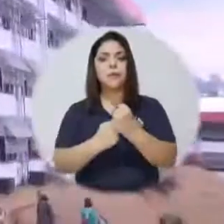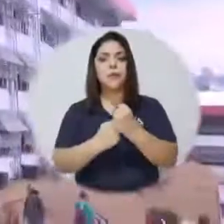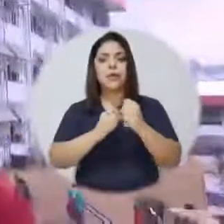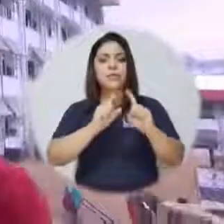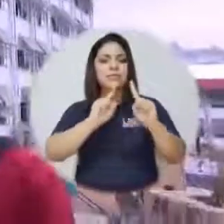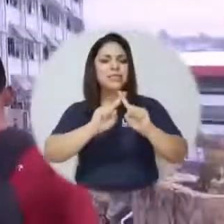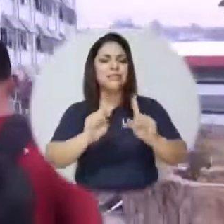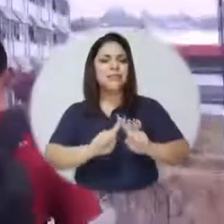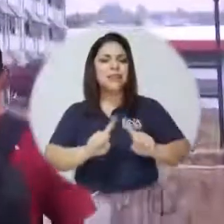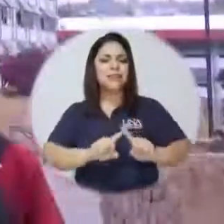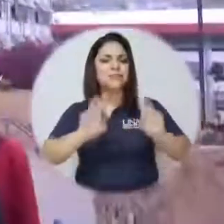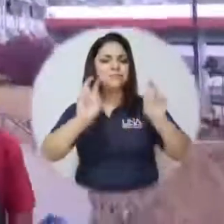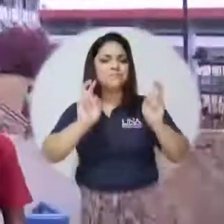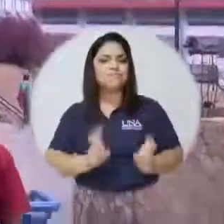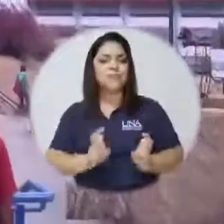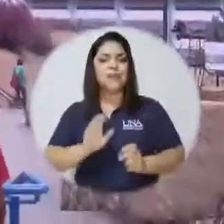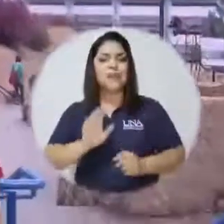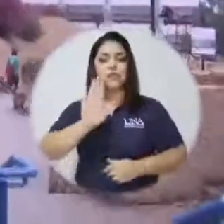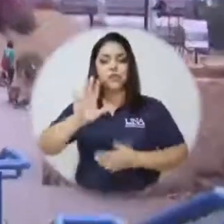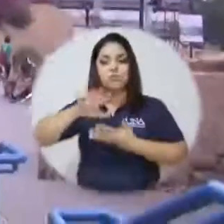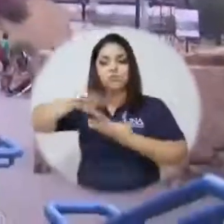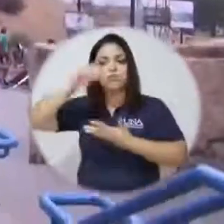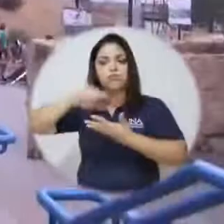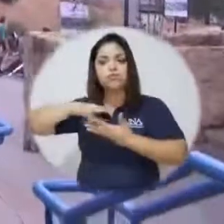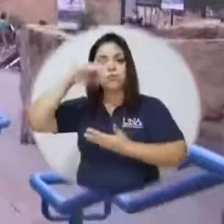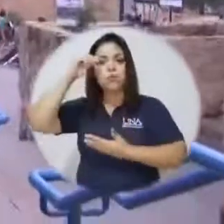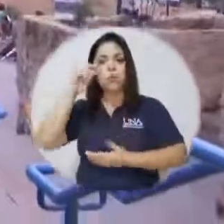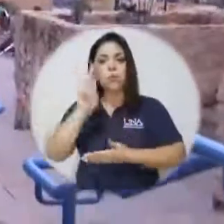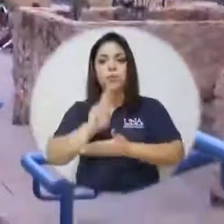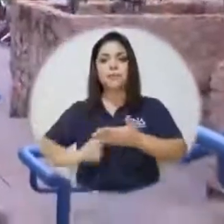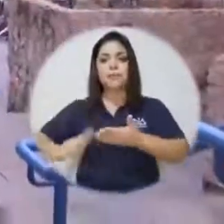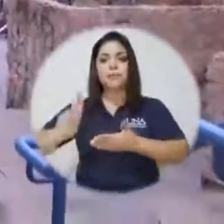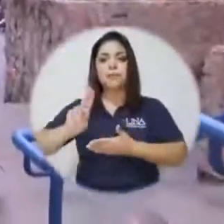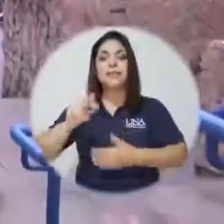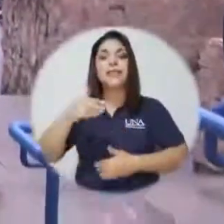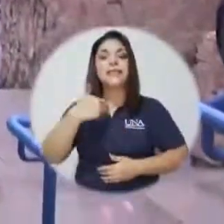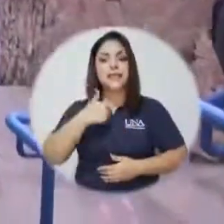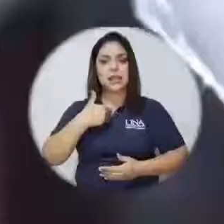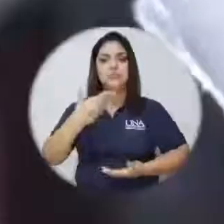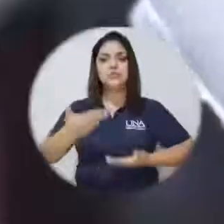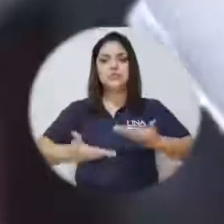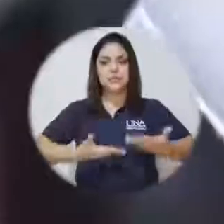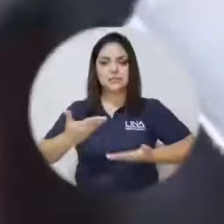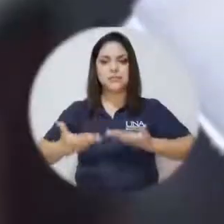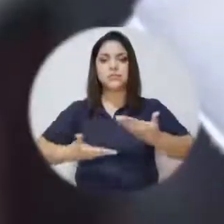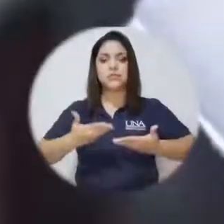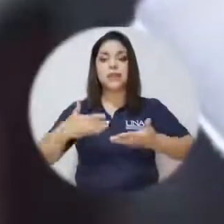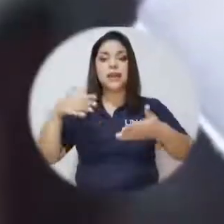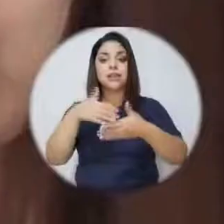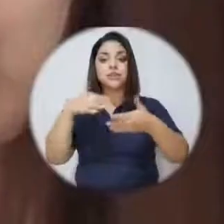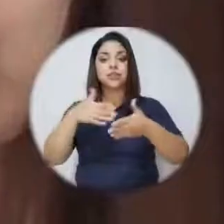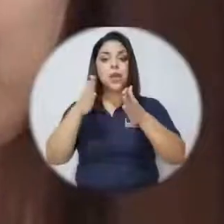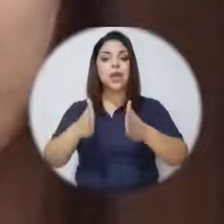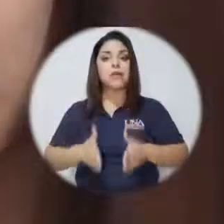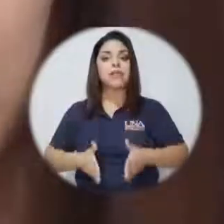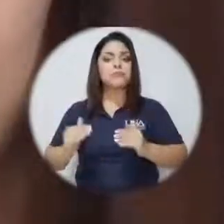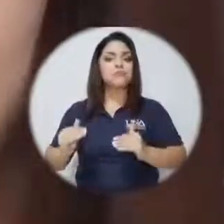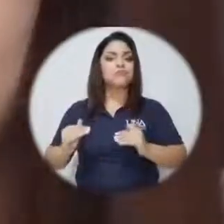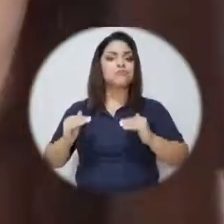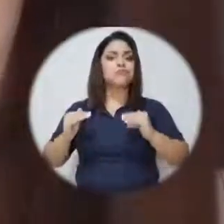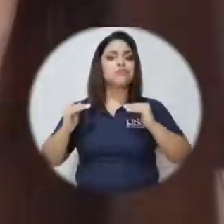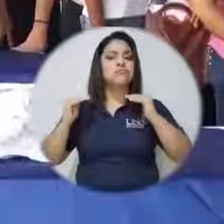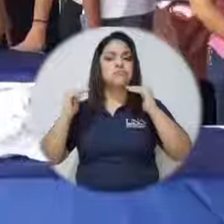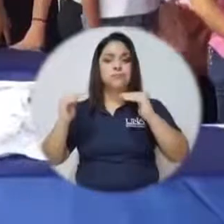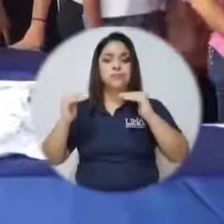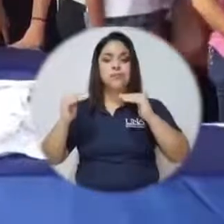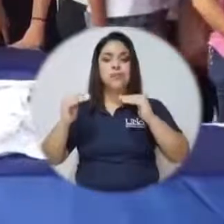en diferentes ámbitos de su formación universitaria. Contamos con servicios estudiantiles de más